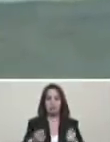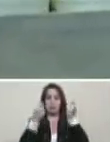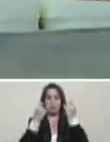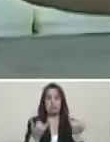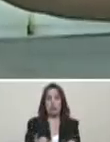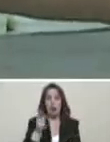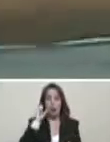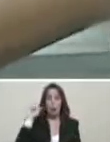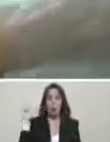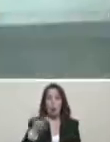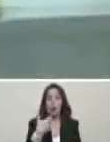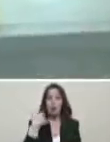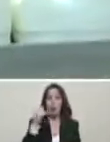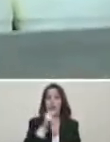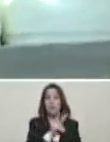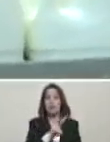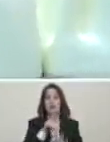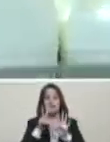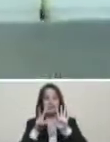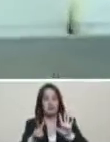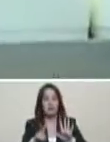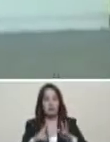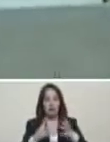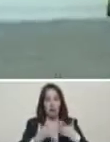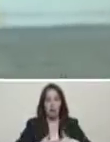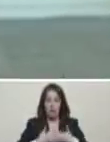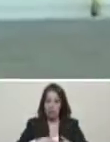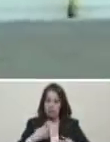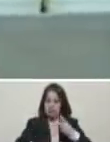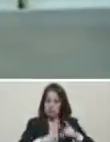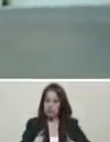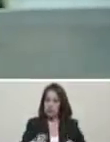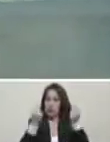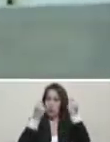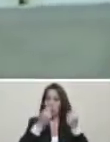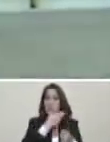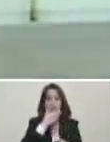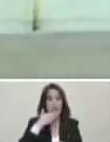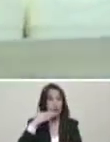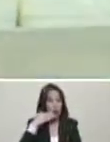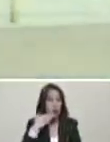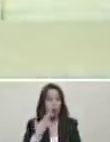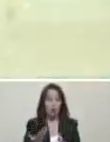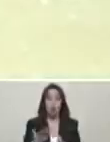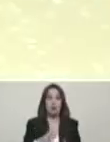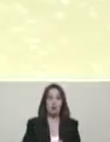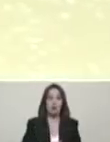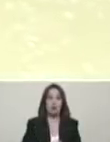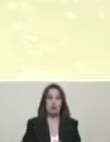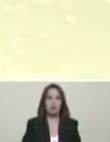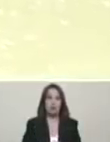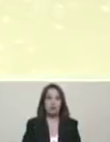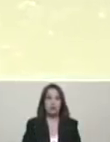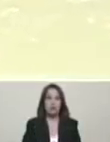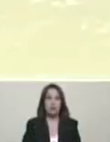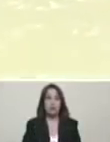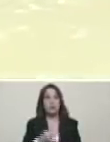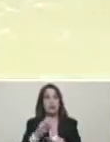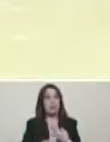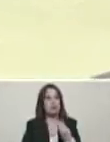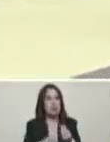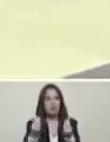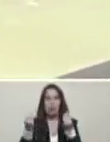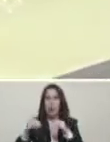estado 27 unidades de producción entre empresas y unidades agropecuarias, en el cual en el convenio de la